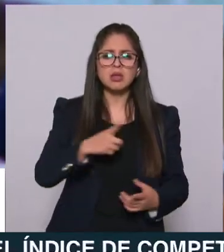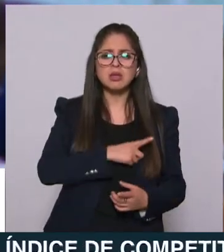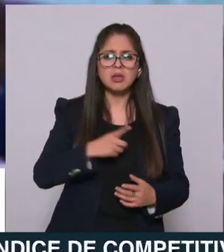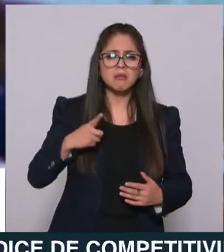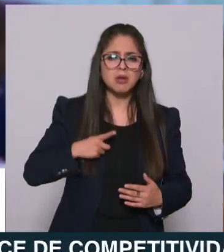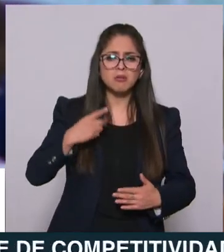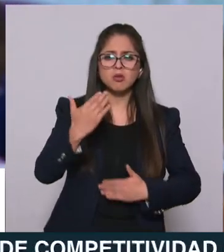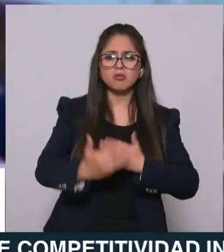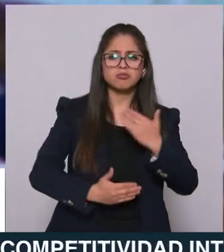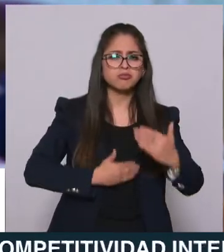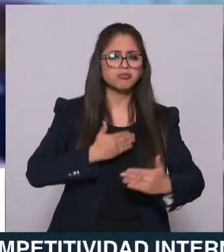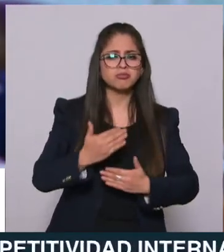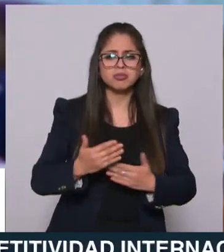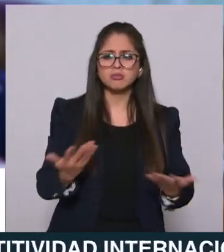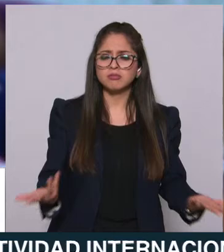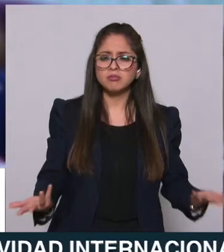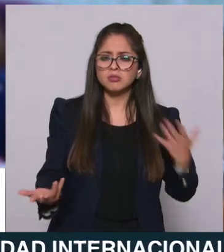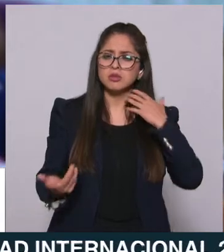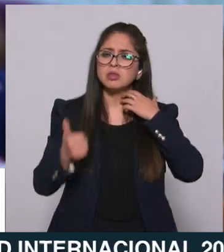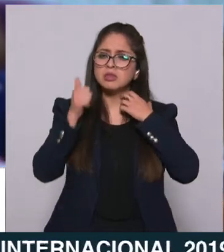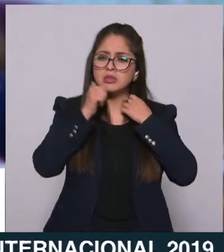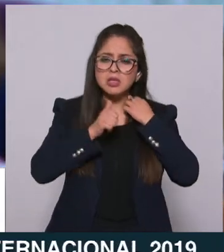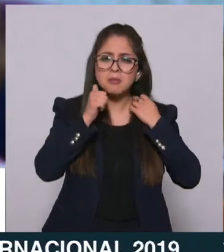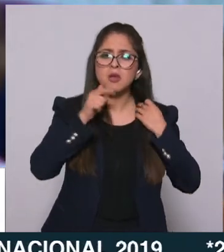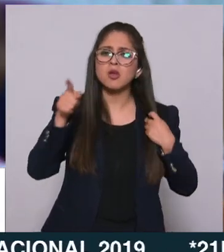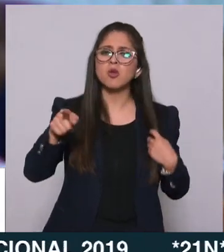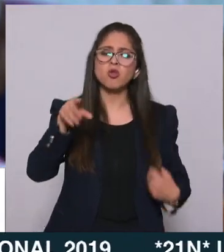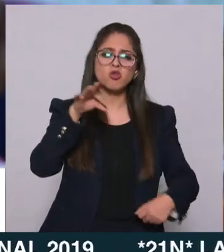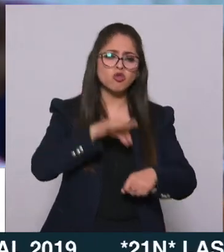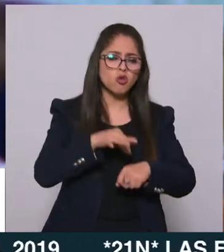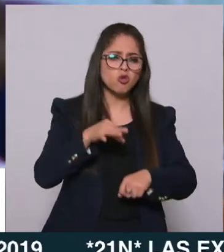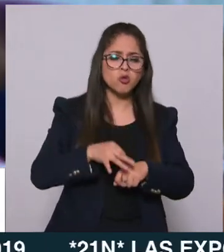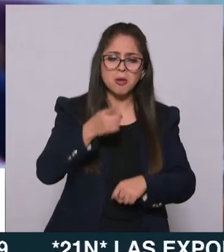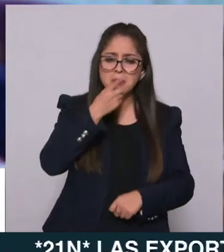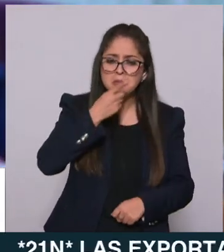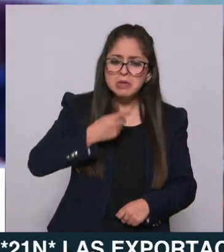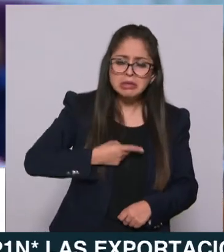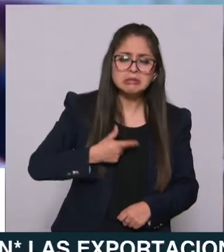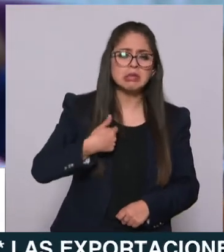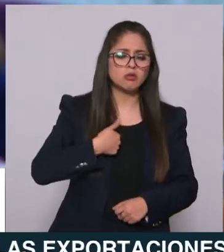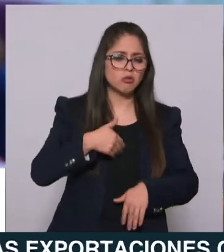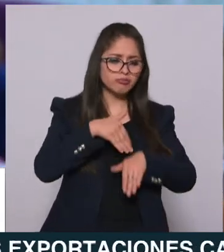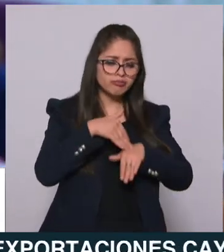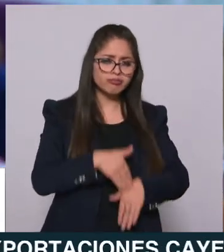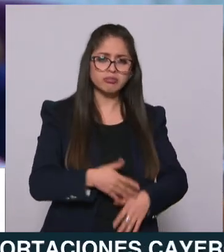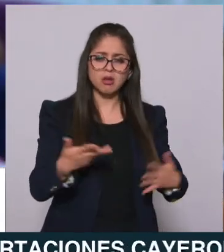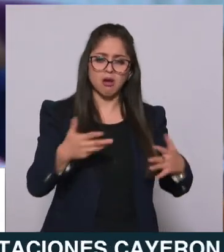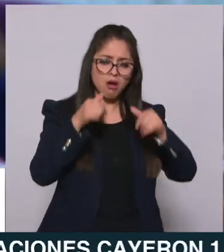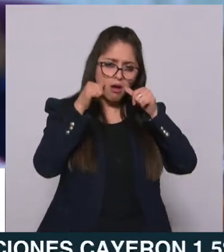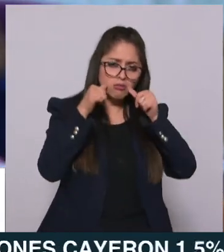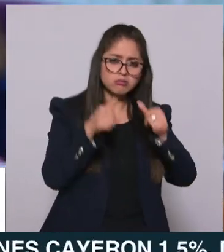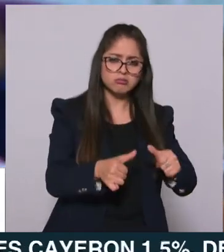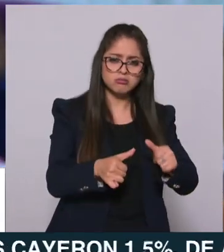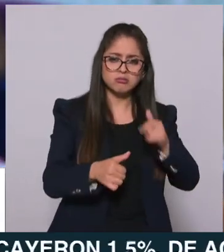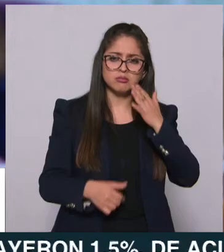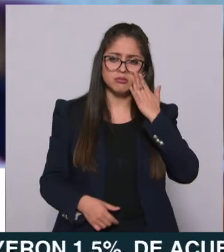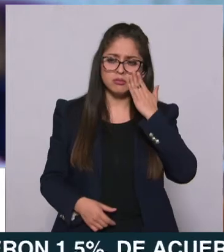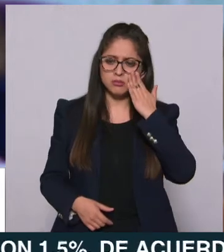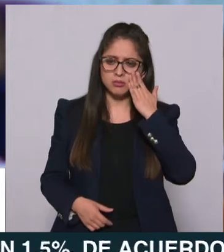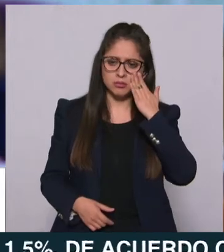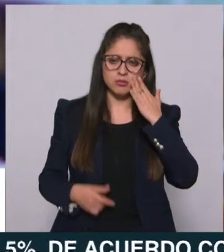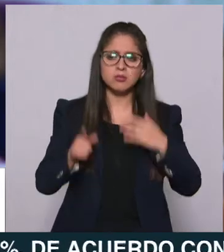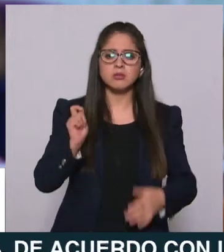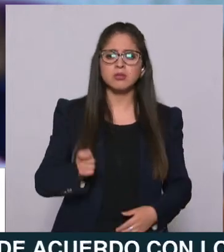adelante más que nada. Seguir tomando las indicaciones de los doctores y pues